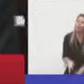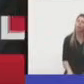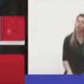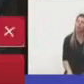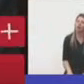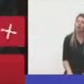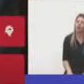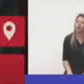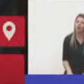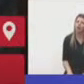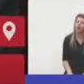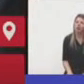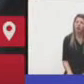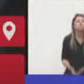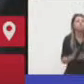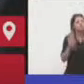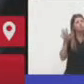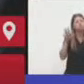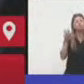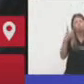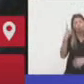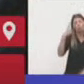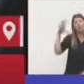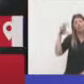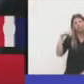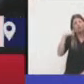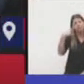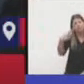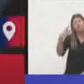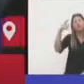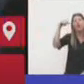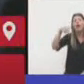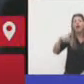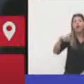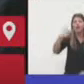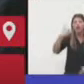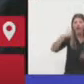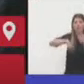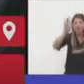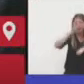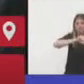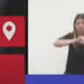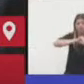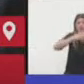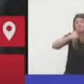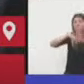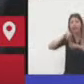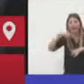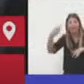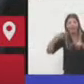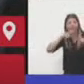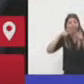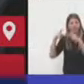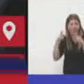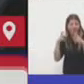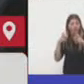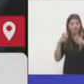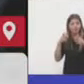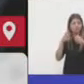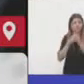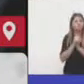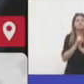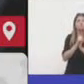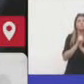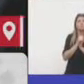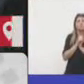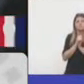Pasaba factura a esta corte Capitanich en su discurso respecto de la inconstitucionalidad del Consejo de la Magistratura. Si se aprueba una ley que